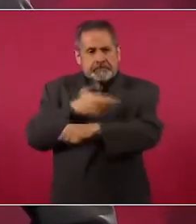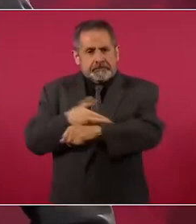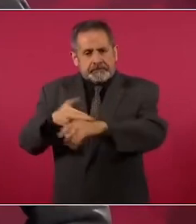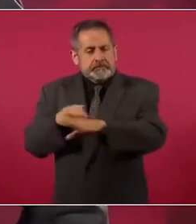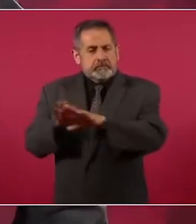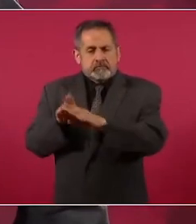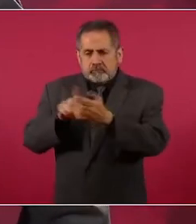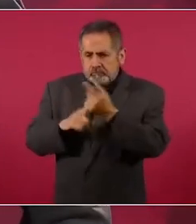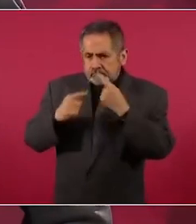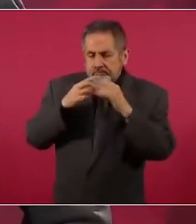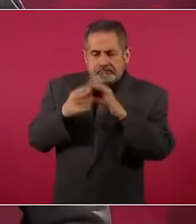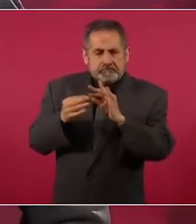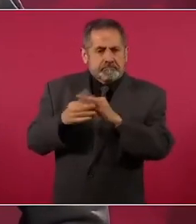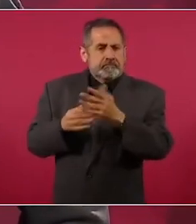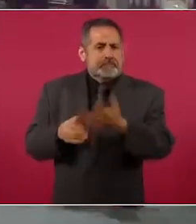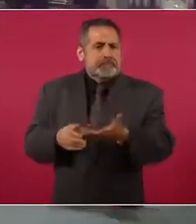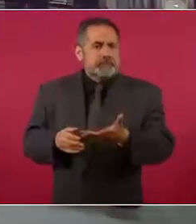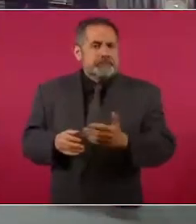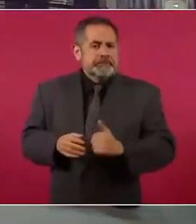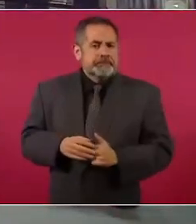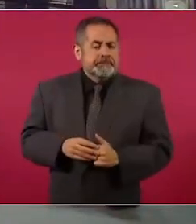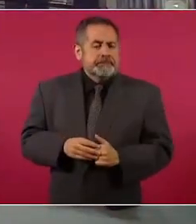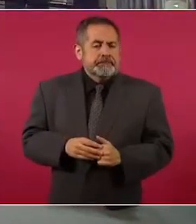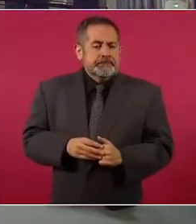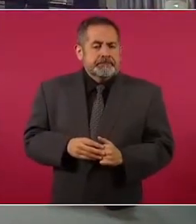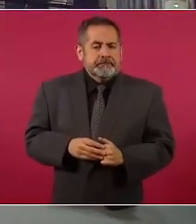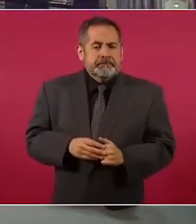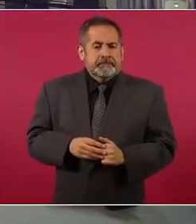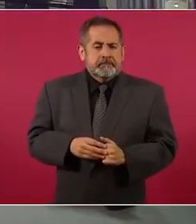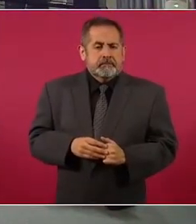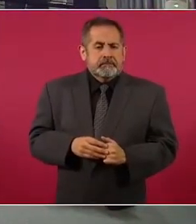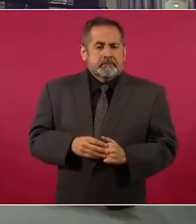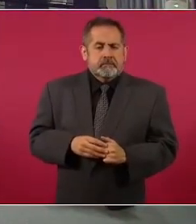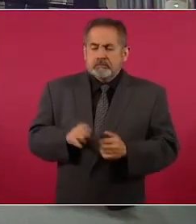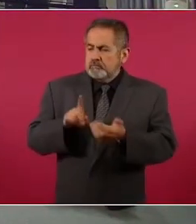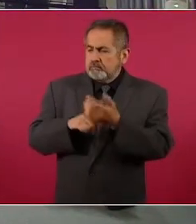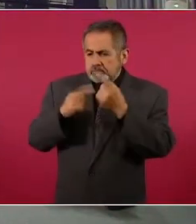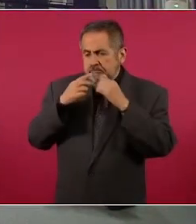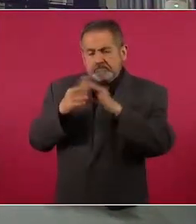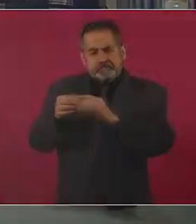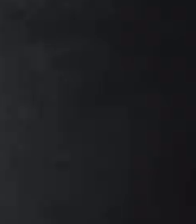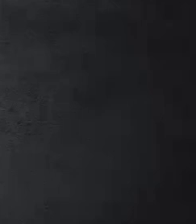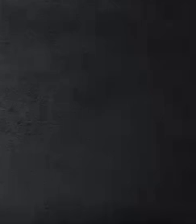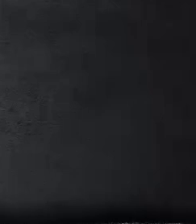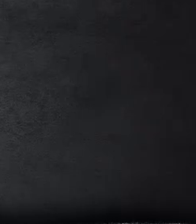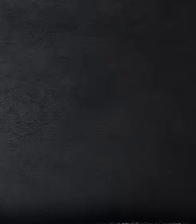con la simulación antidemocrática,